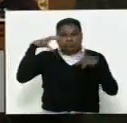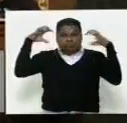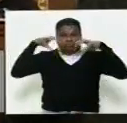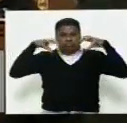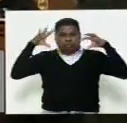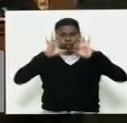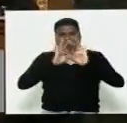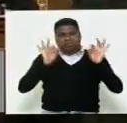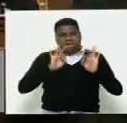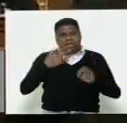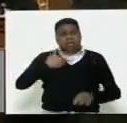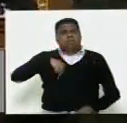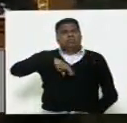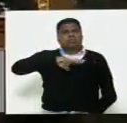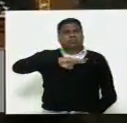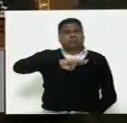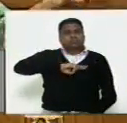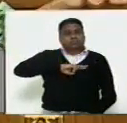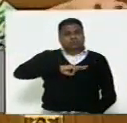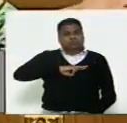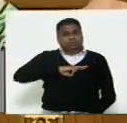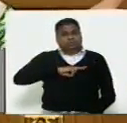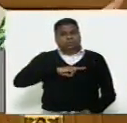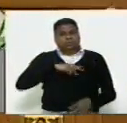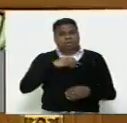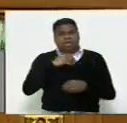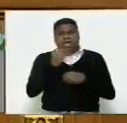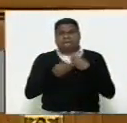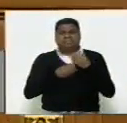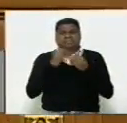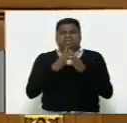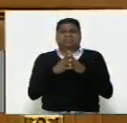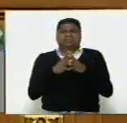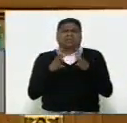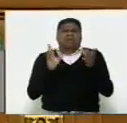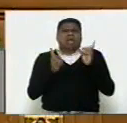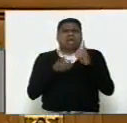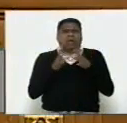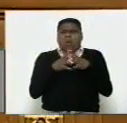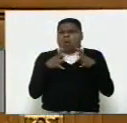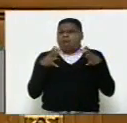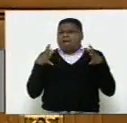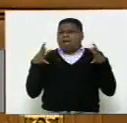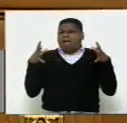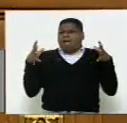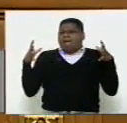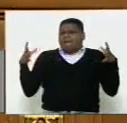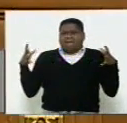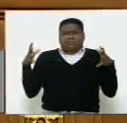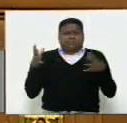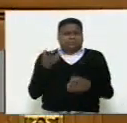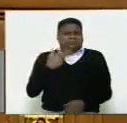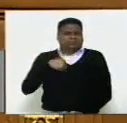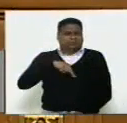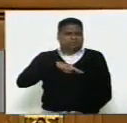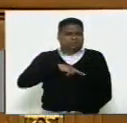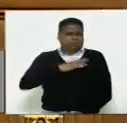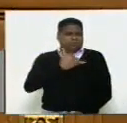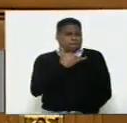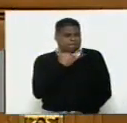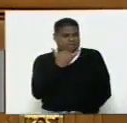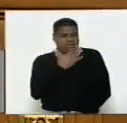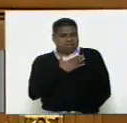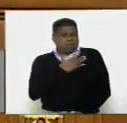Como nosotros estamos haciendo algo tan grandioso, nosotras y nosotros